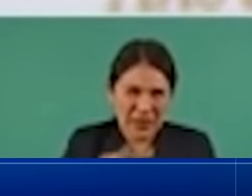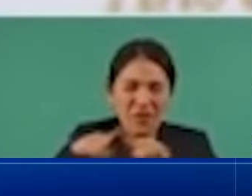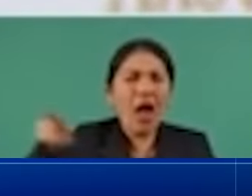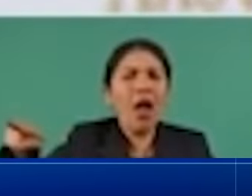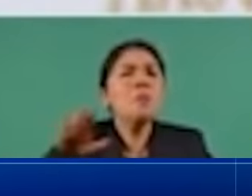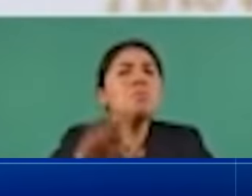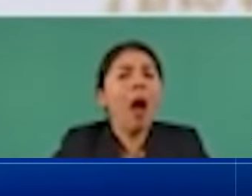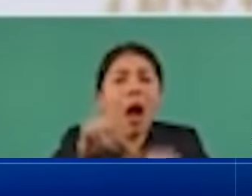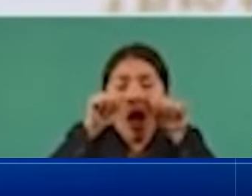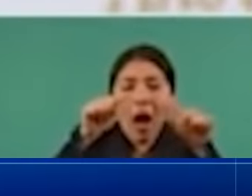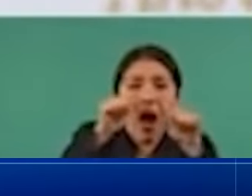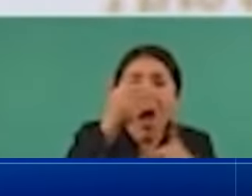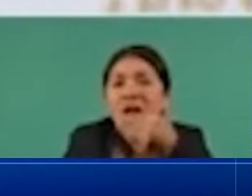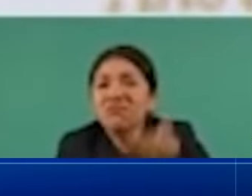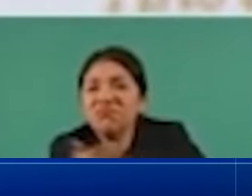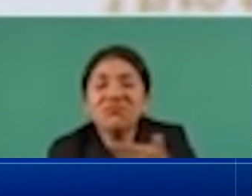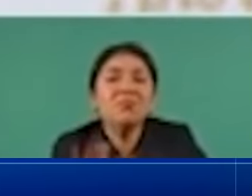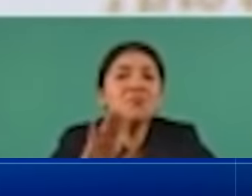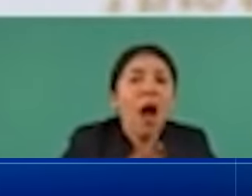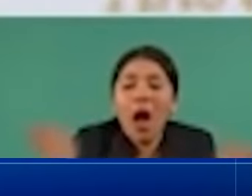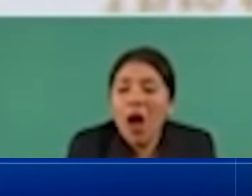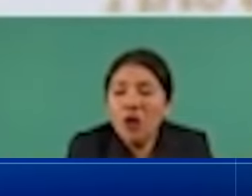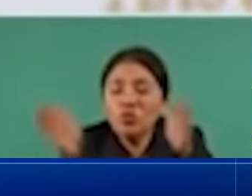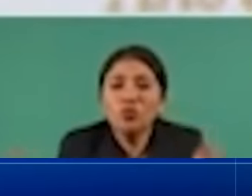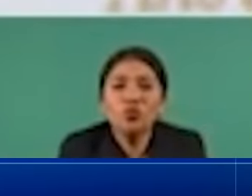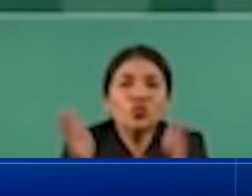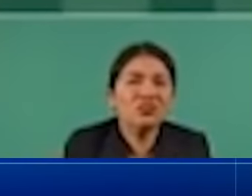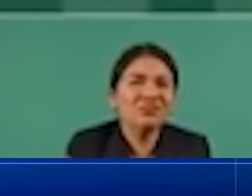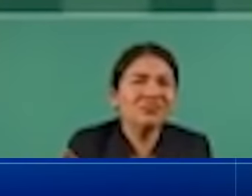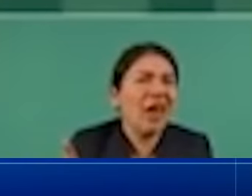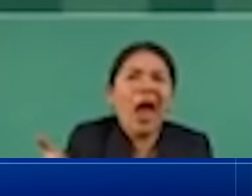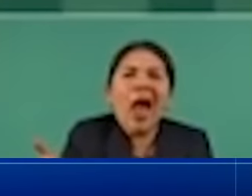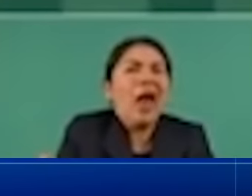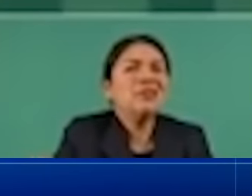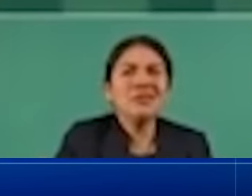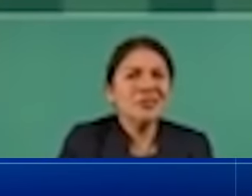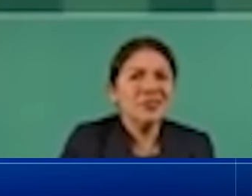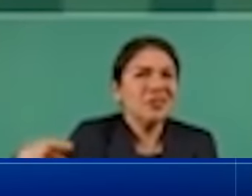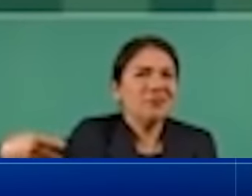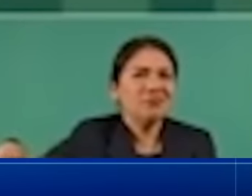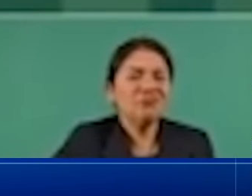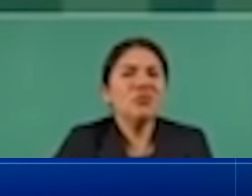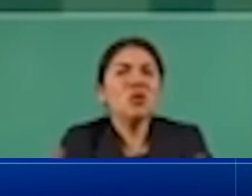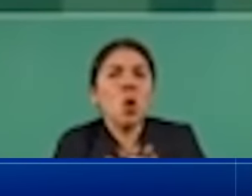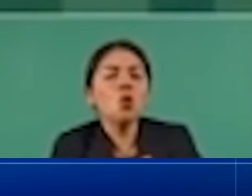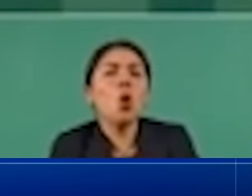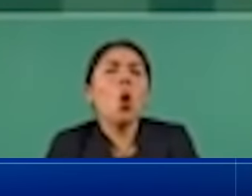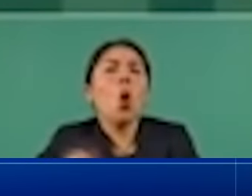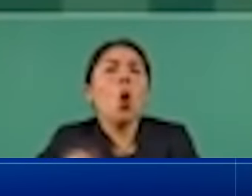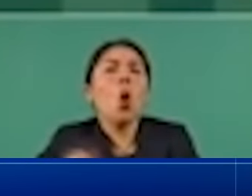serviles y muy afanositos con los otros